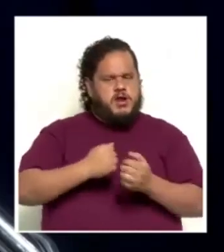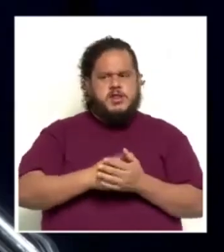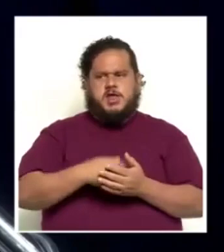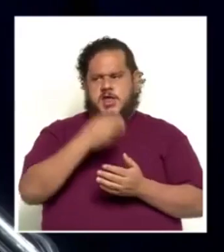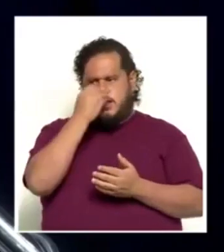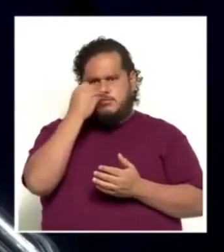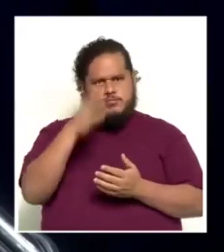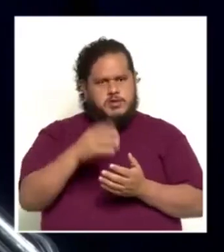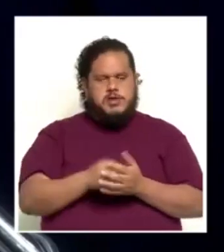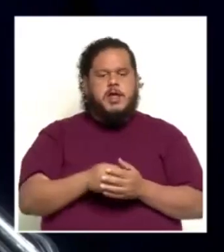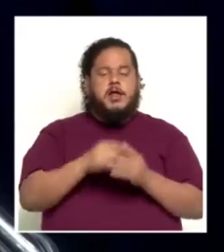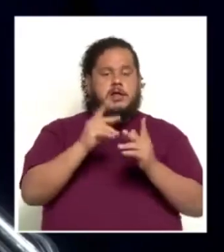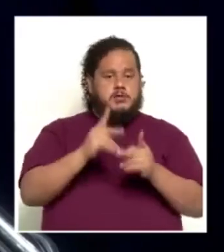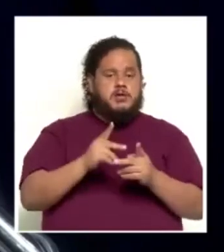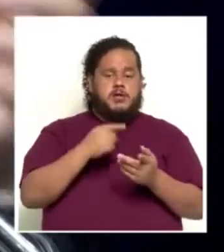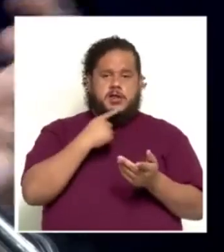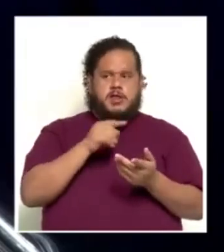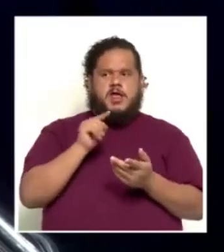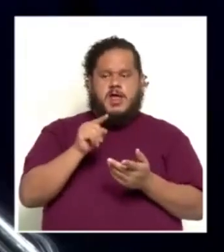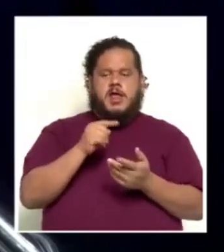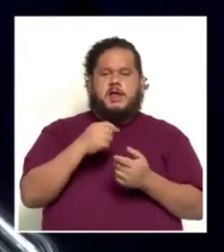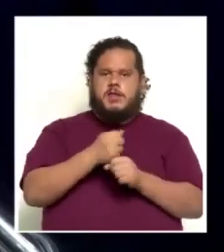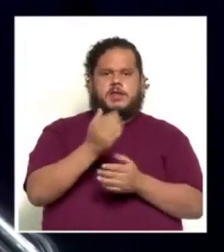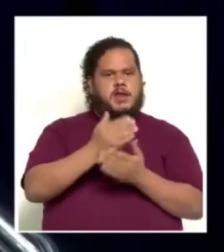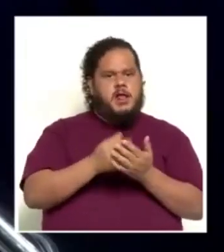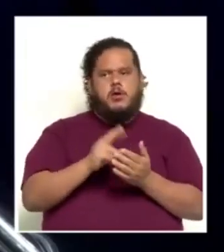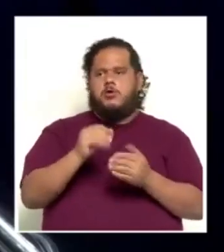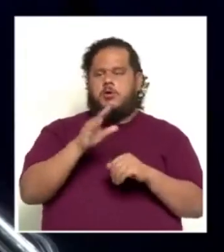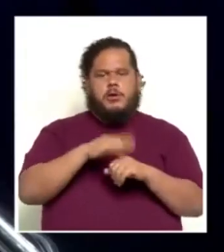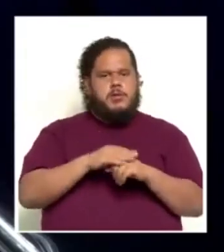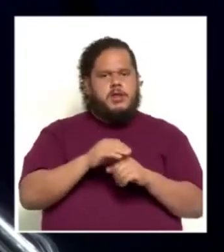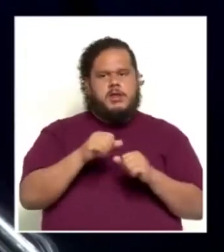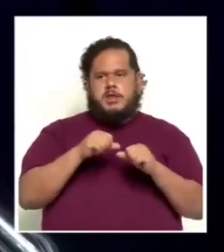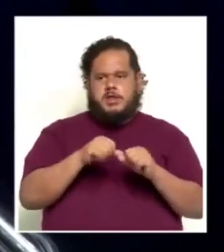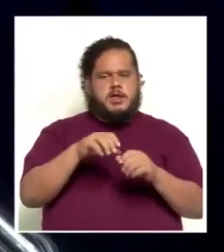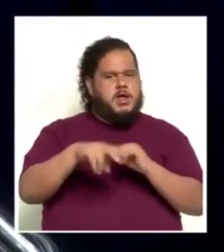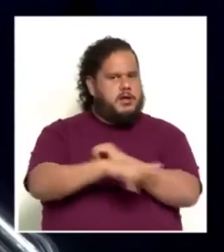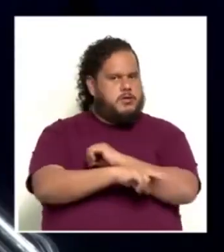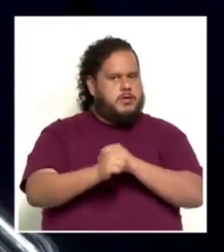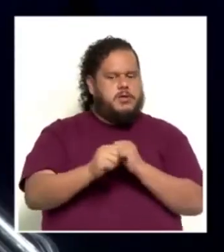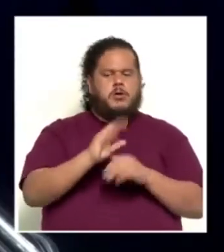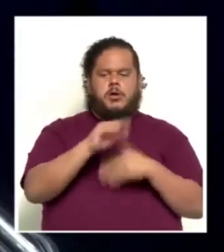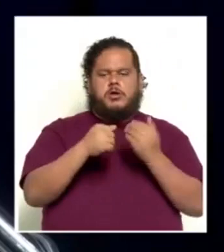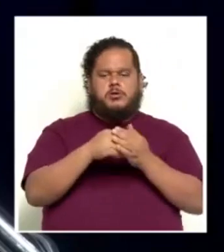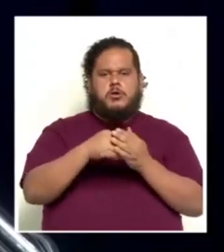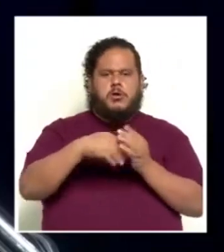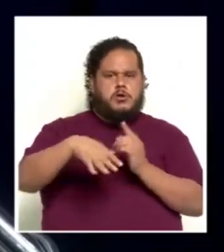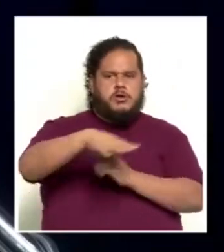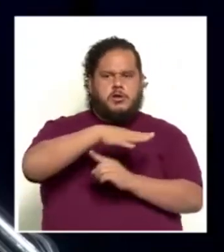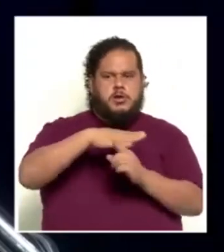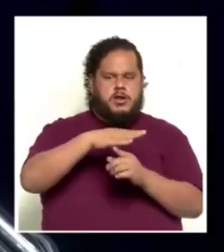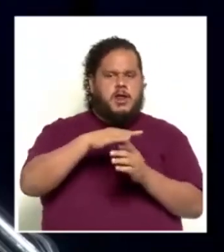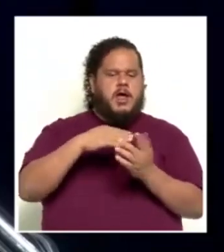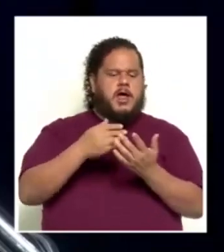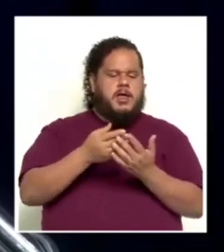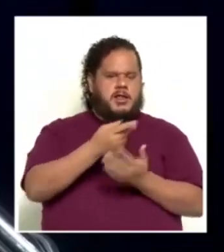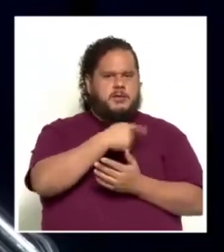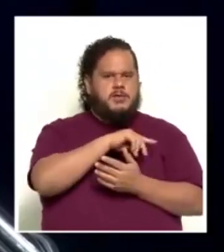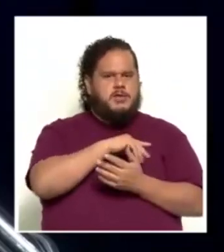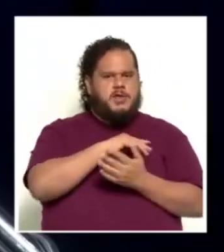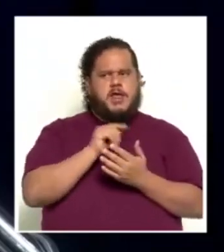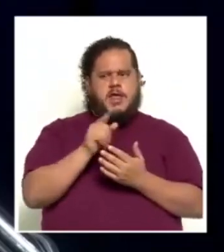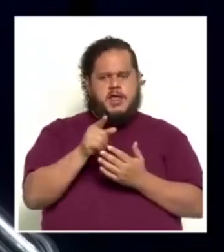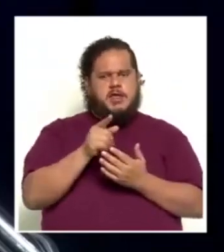qué a la gente que votó por Rodrigo Chávez dicen es que él va a hacer algo, no va a permitir que sigan robando. Entonces todo se gira alrededor de la personalidad, que es un poco